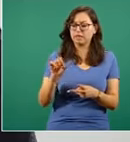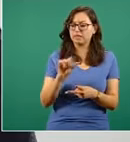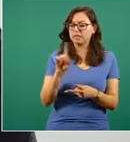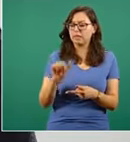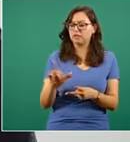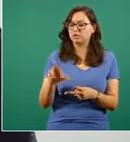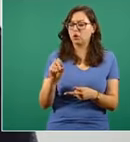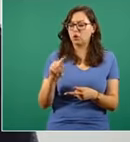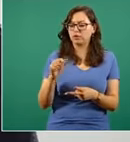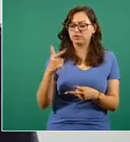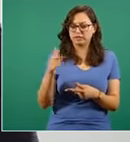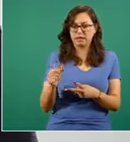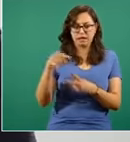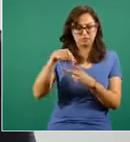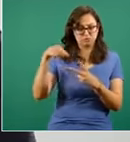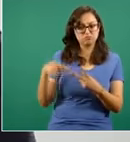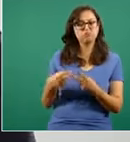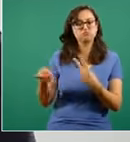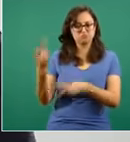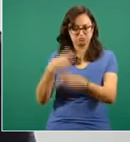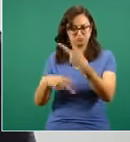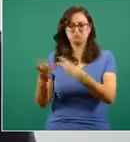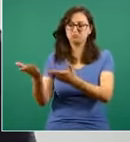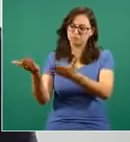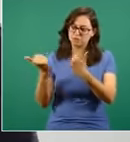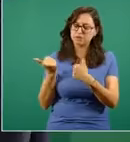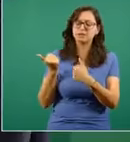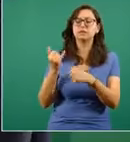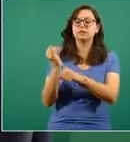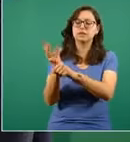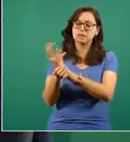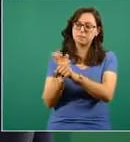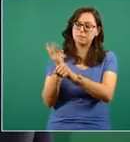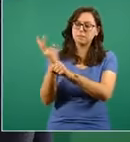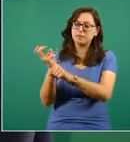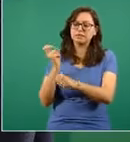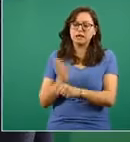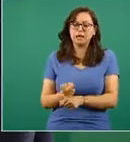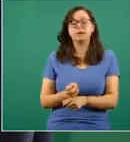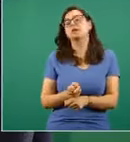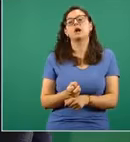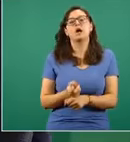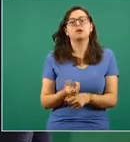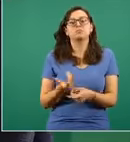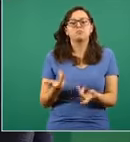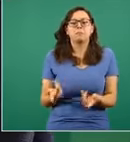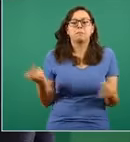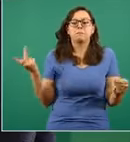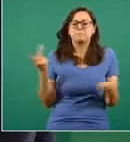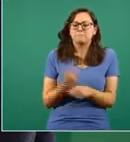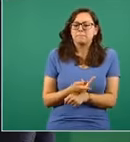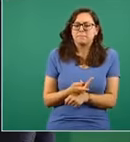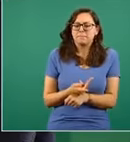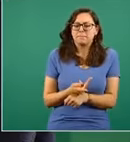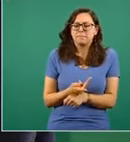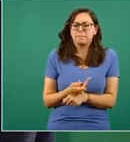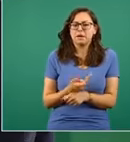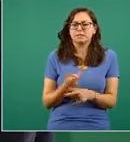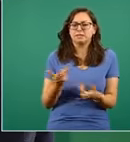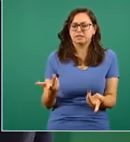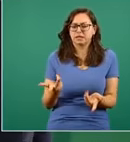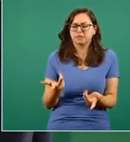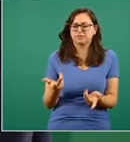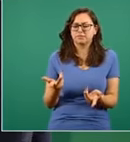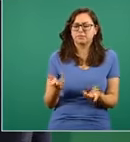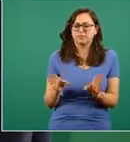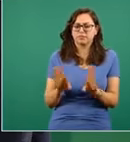para que nos comenten aquí en esta conferencia lo relacionado, esto es algo que ya lo habíamos pensado, lo relacionado a las